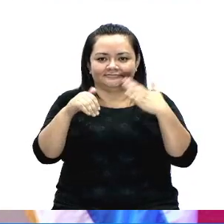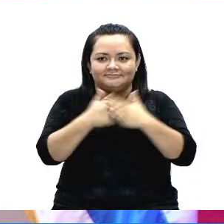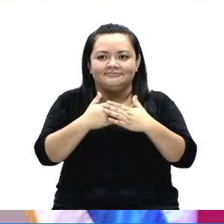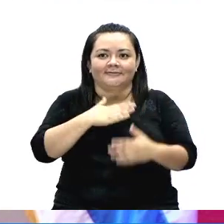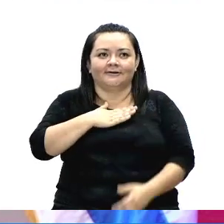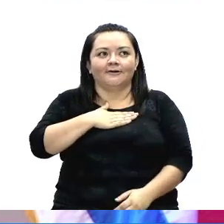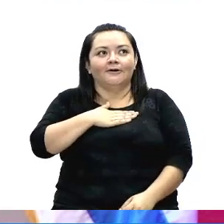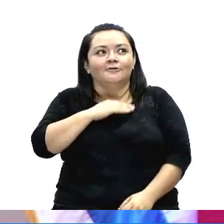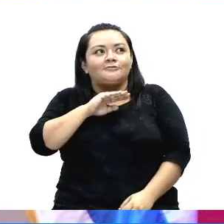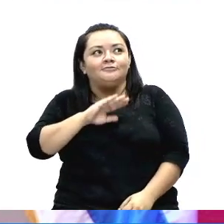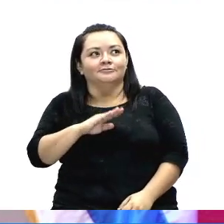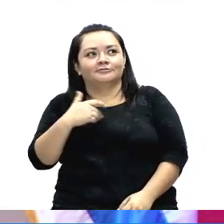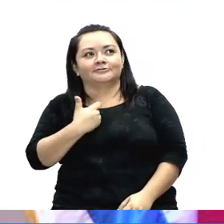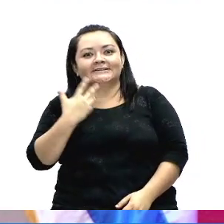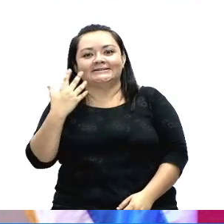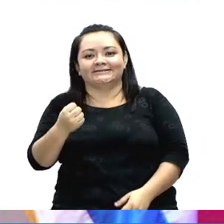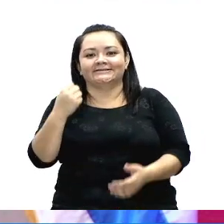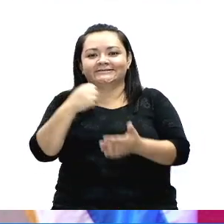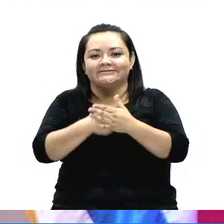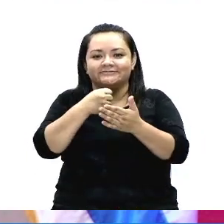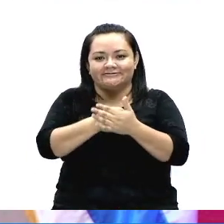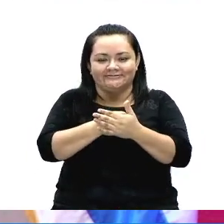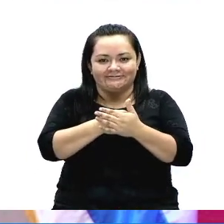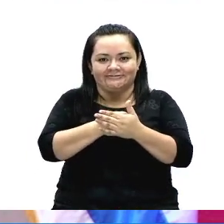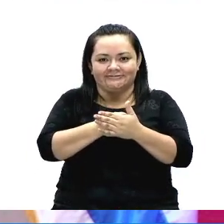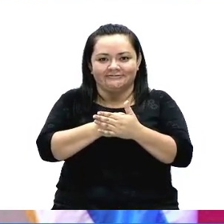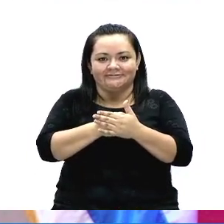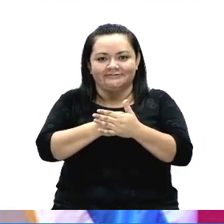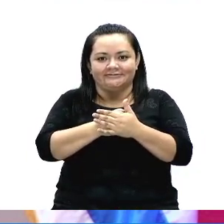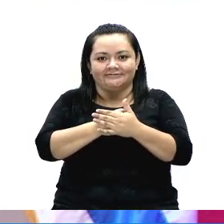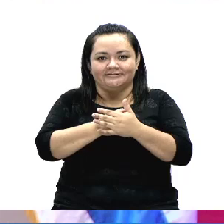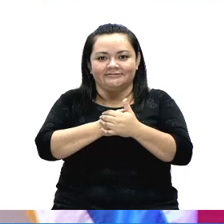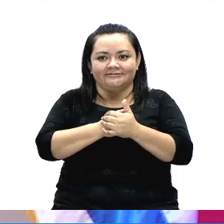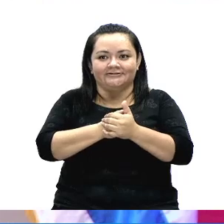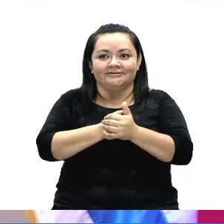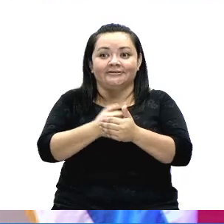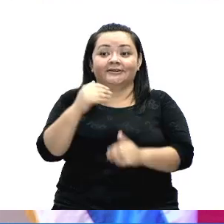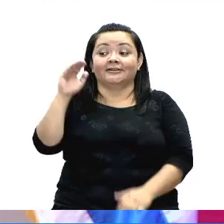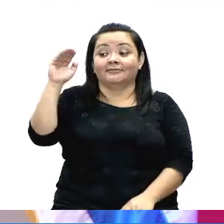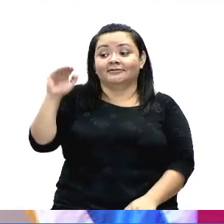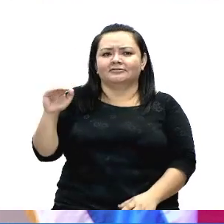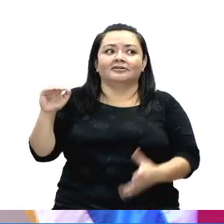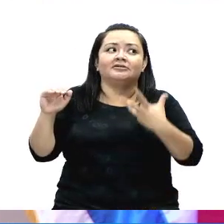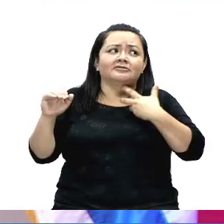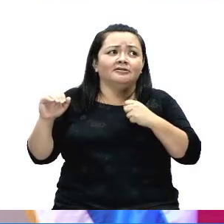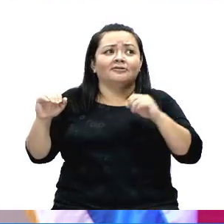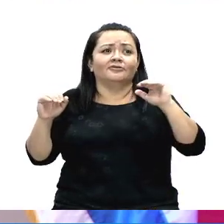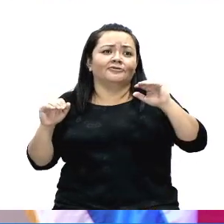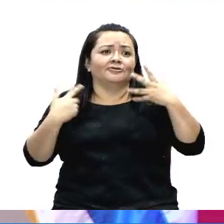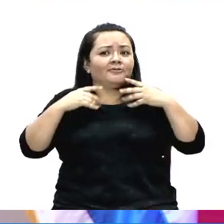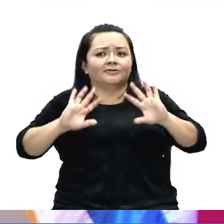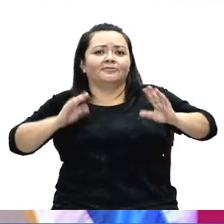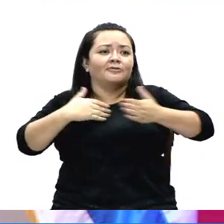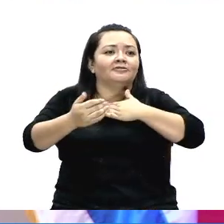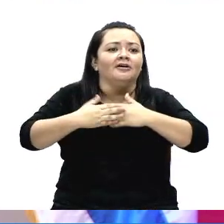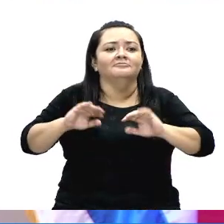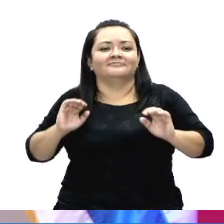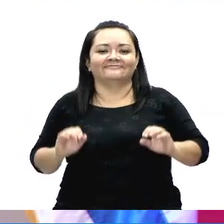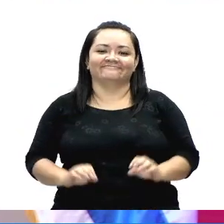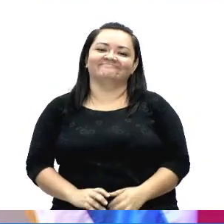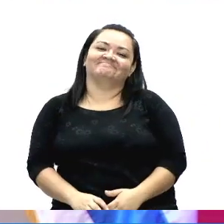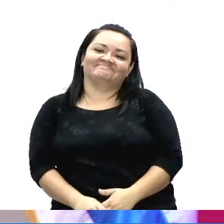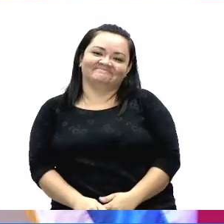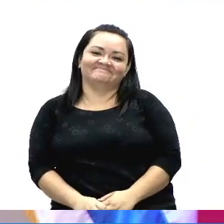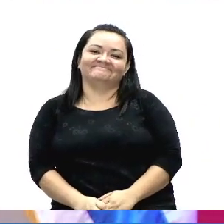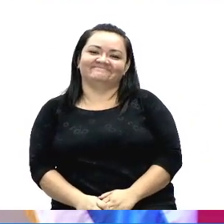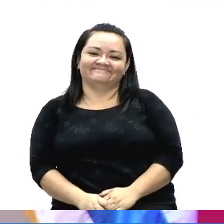complejos con los cuales seguimos luchando el que es bajito que que pasito no a mi no me importa ser bajito